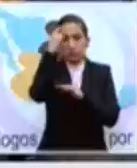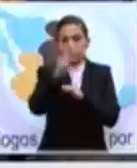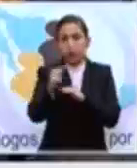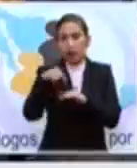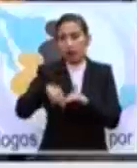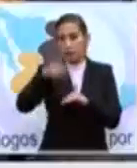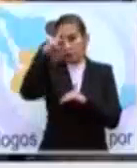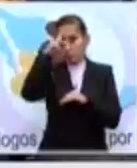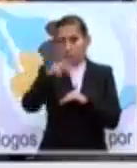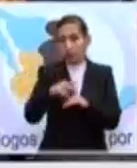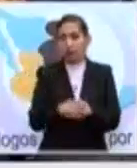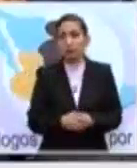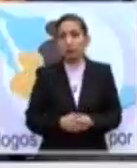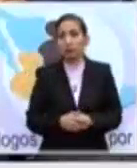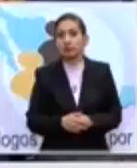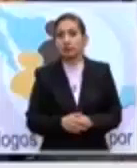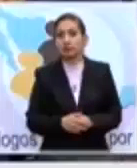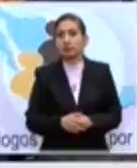para nuestro país.